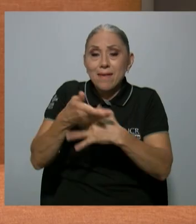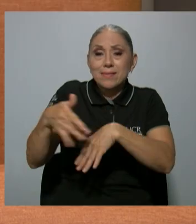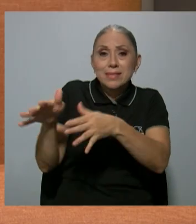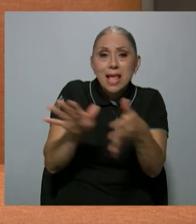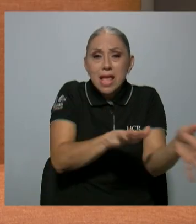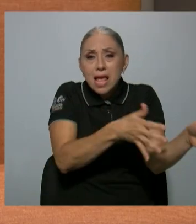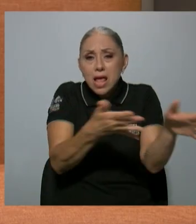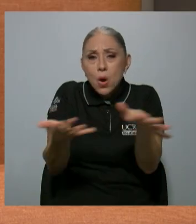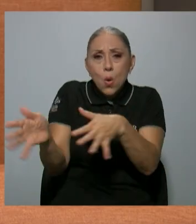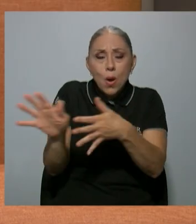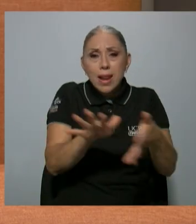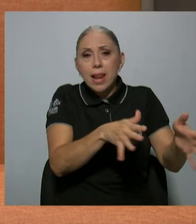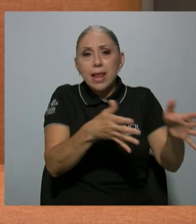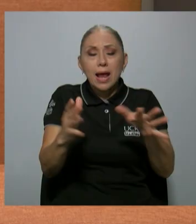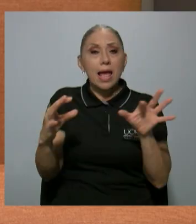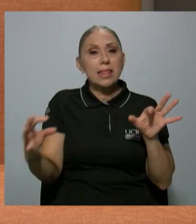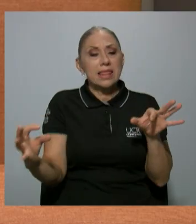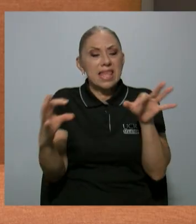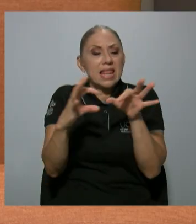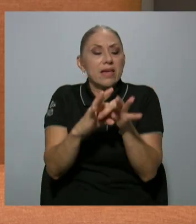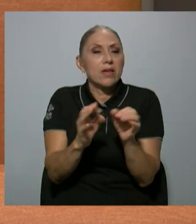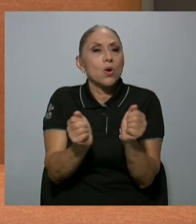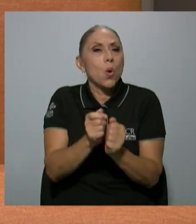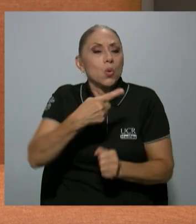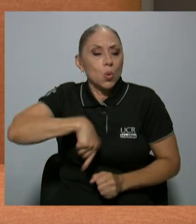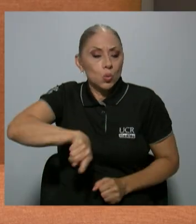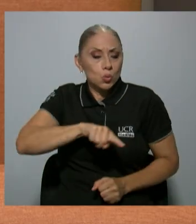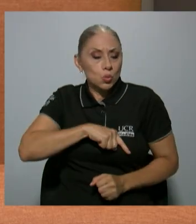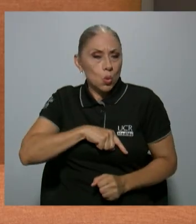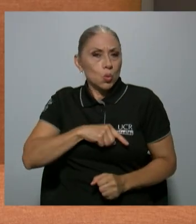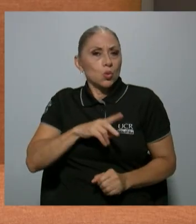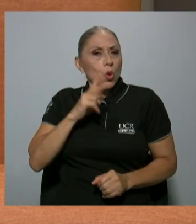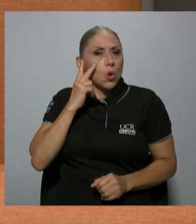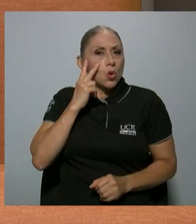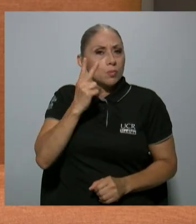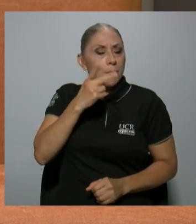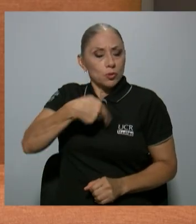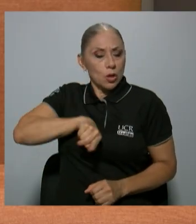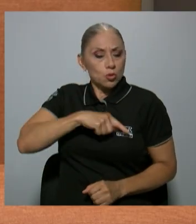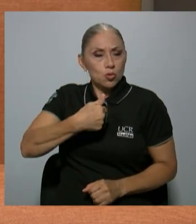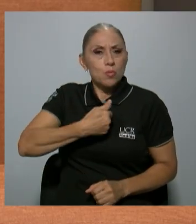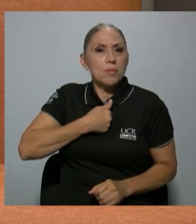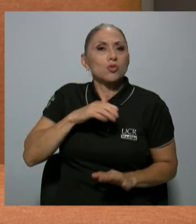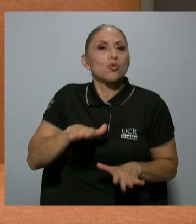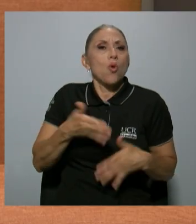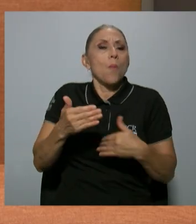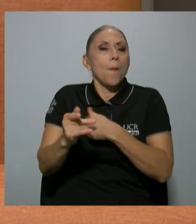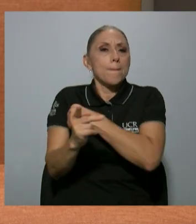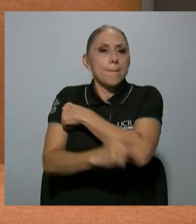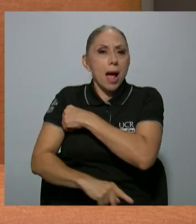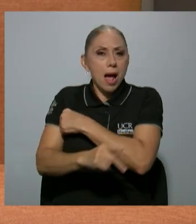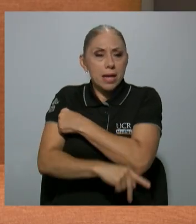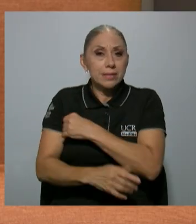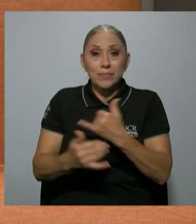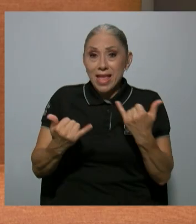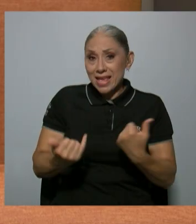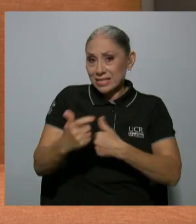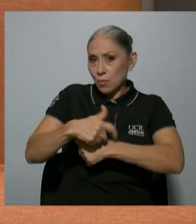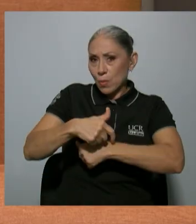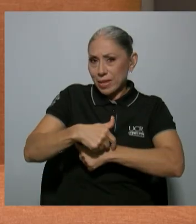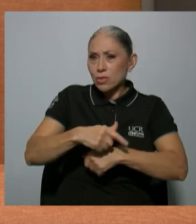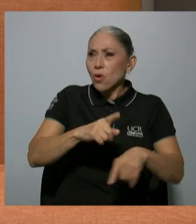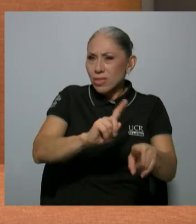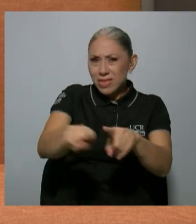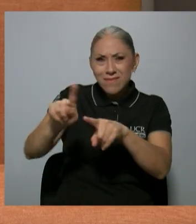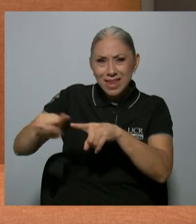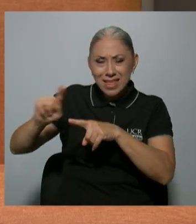cómo nos vemos a nivel país. O sea, tenemos en ese momento varias compañías en